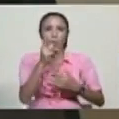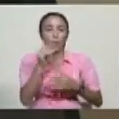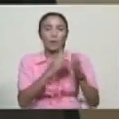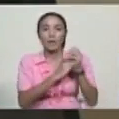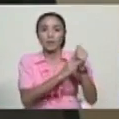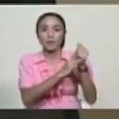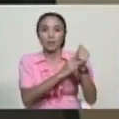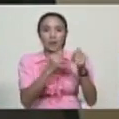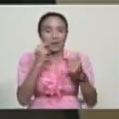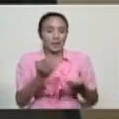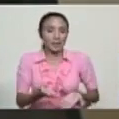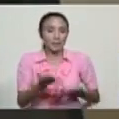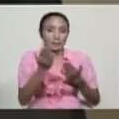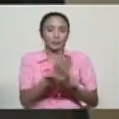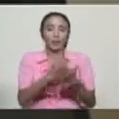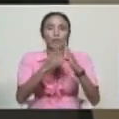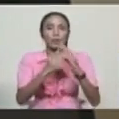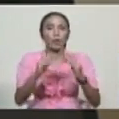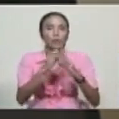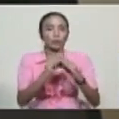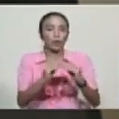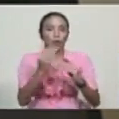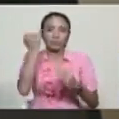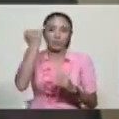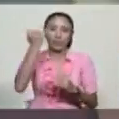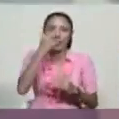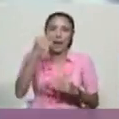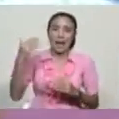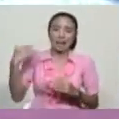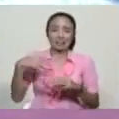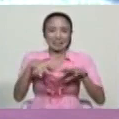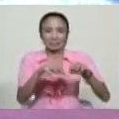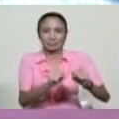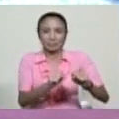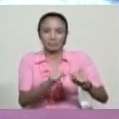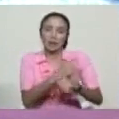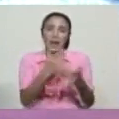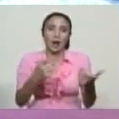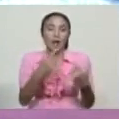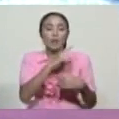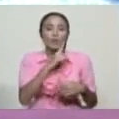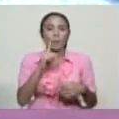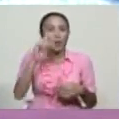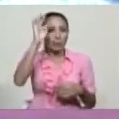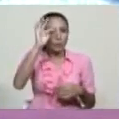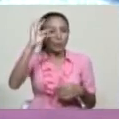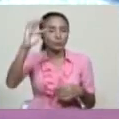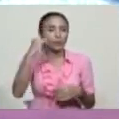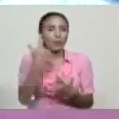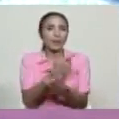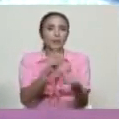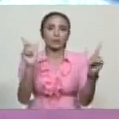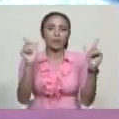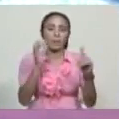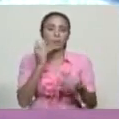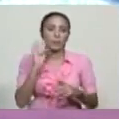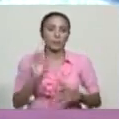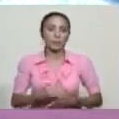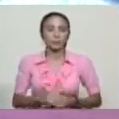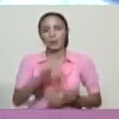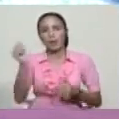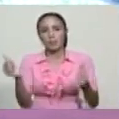ideólogo de la teoría de la descolonización, de la filosofía de la liberación. Y le acompañan también